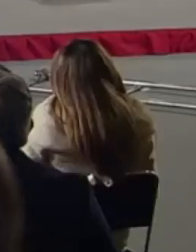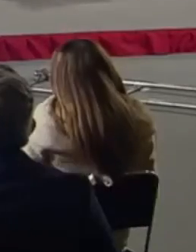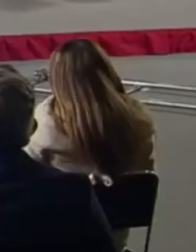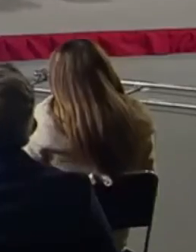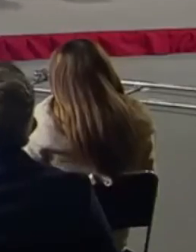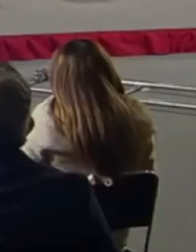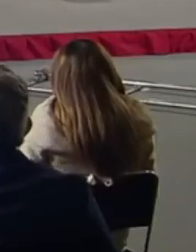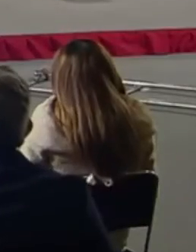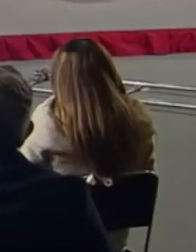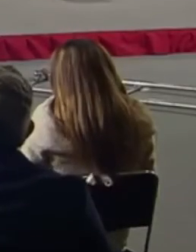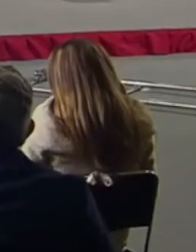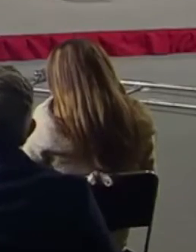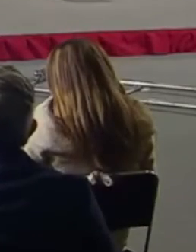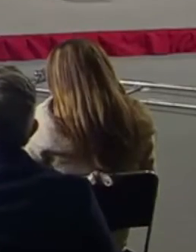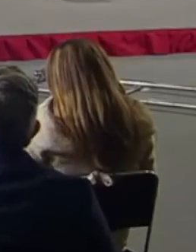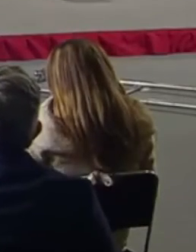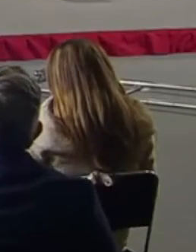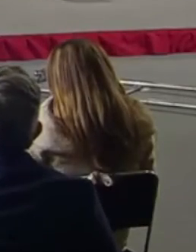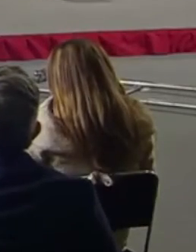días.